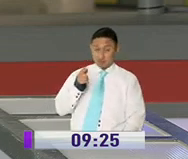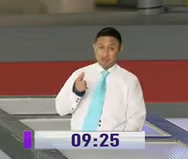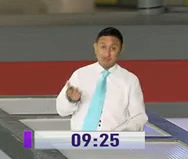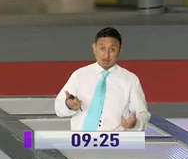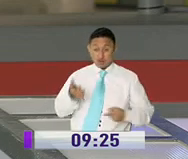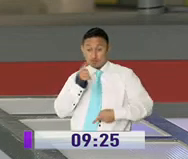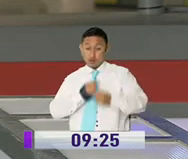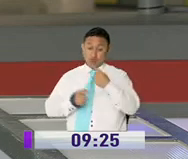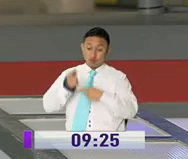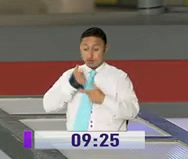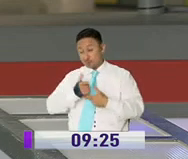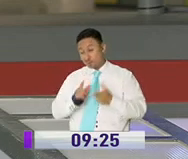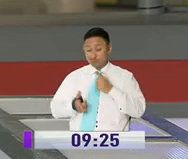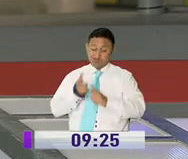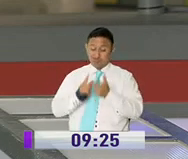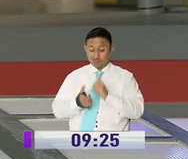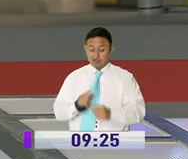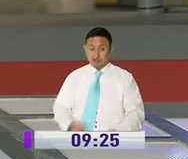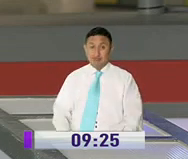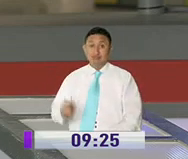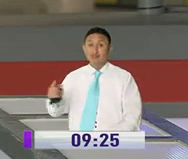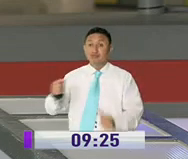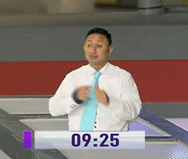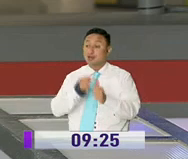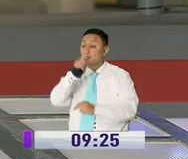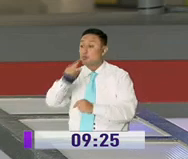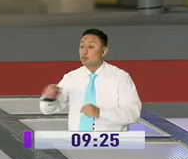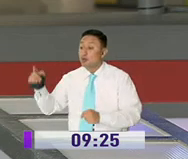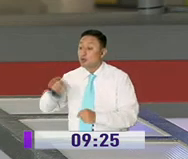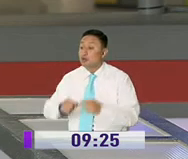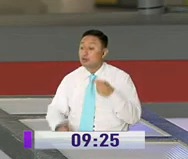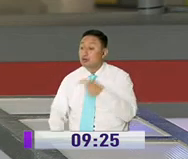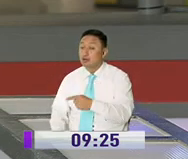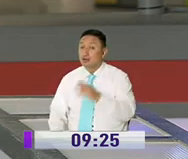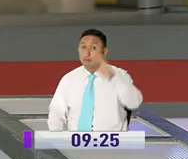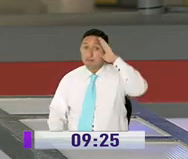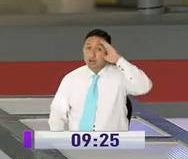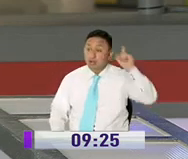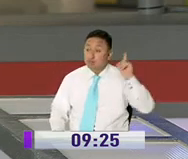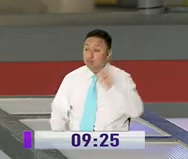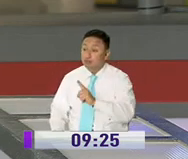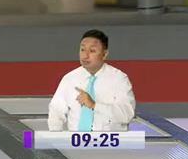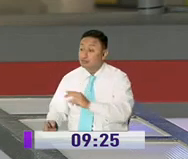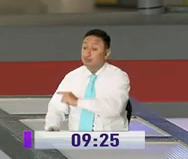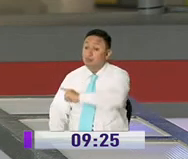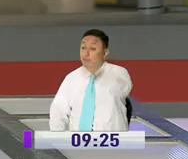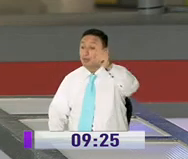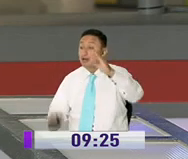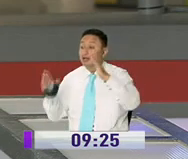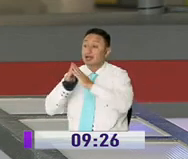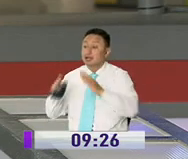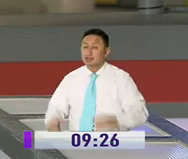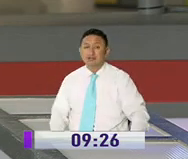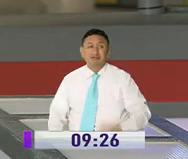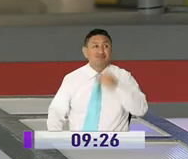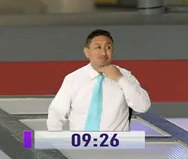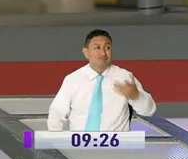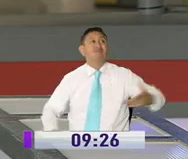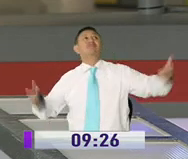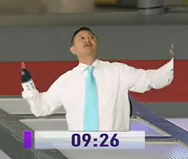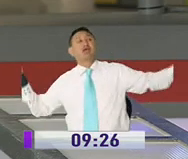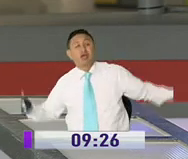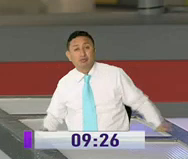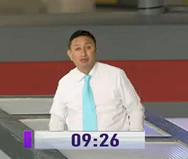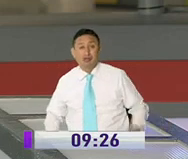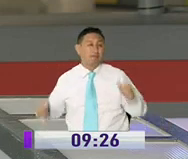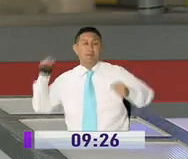chumaditos, libaban en la calle. Toque de queda, llegó la policía, les dijeron a la caleta, a mí nadie, y chumaditos